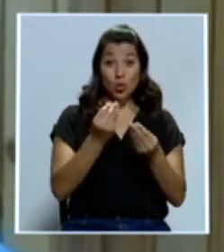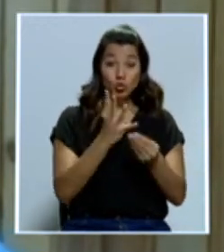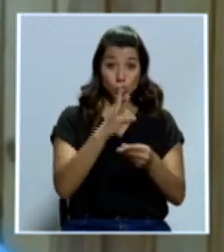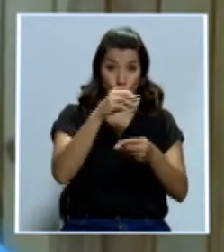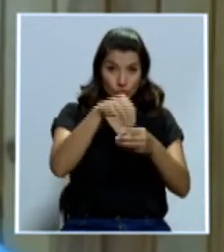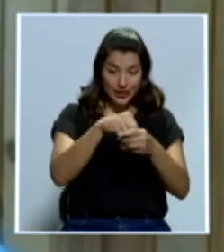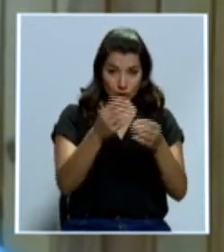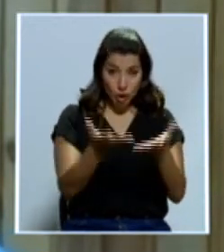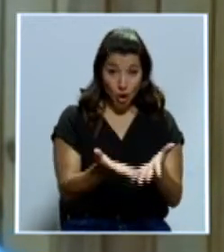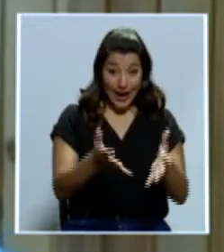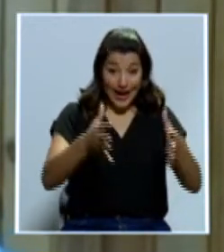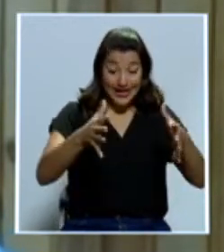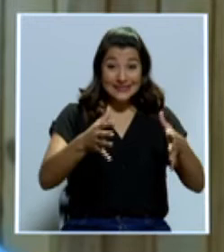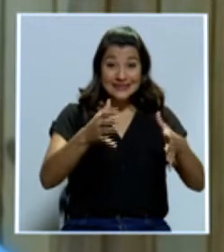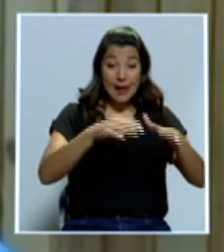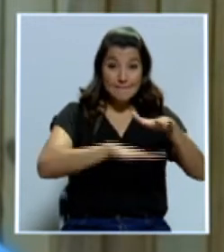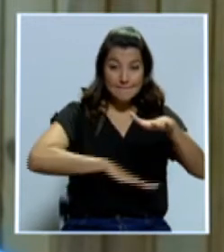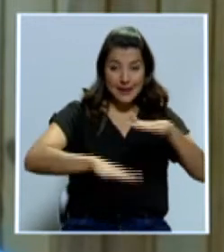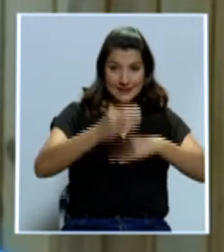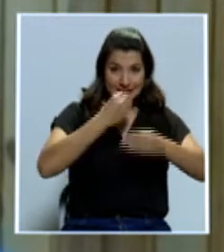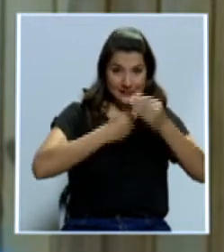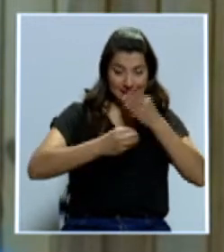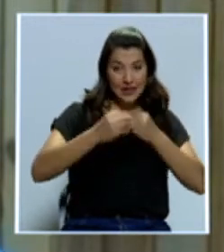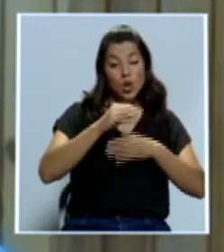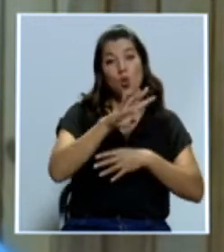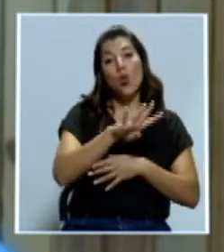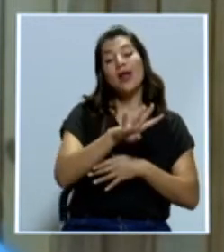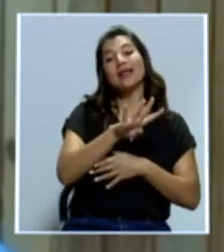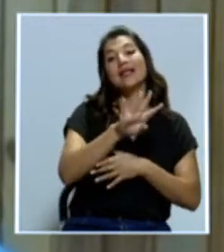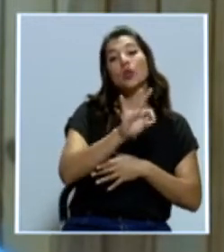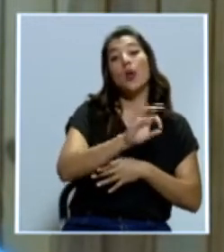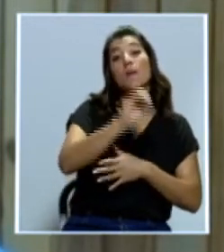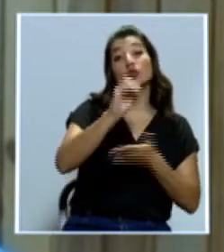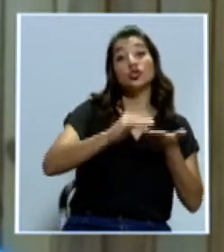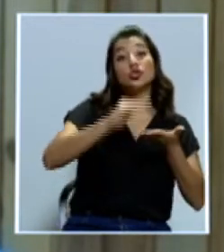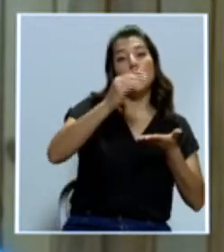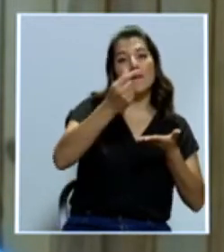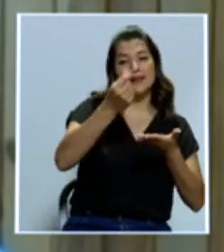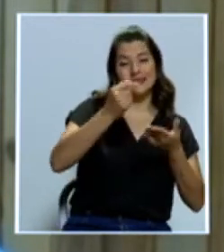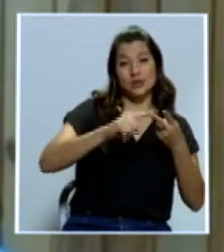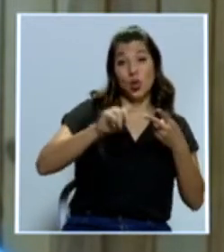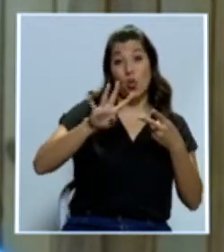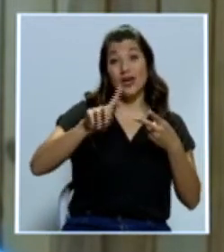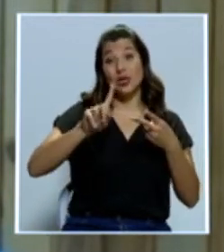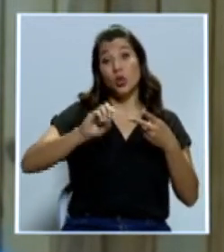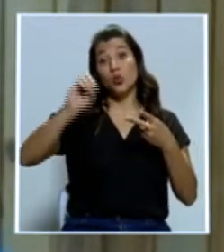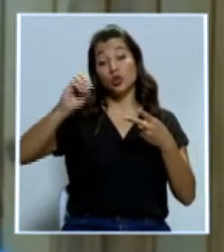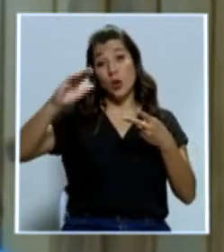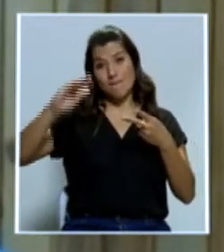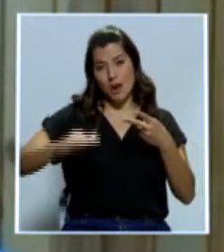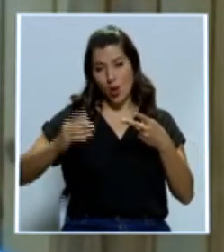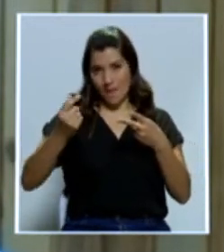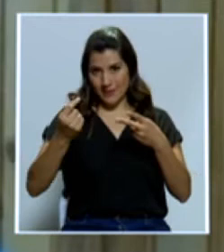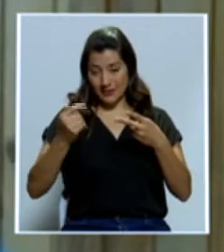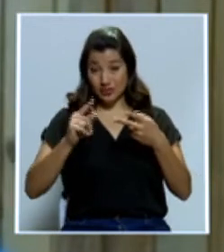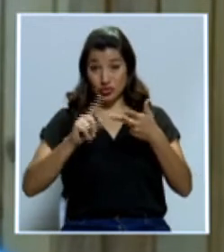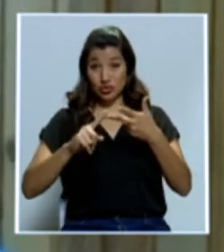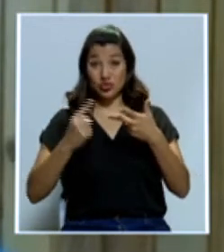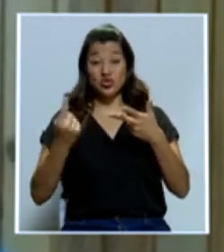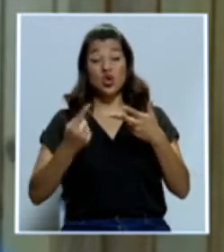un 48% subió de precio, un 41% bajó de precio y